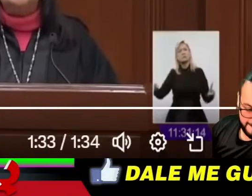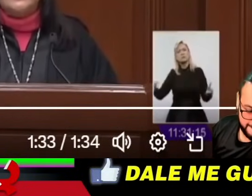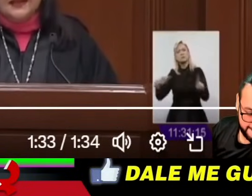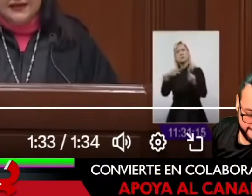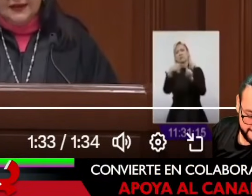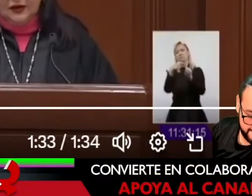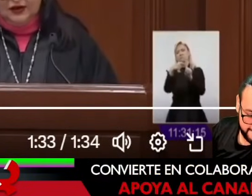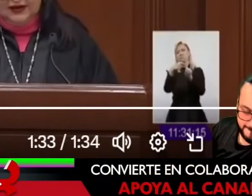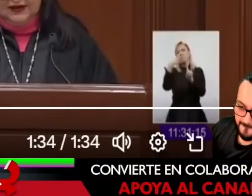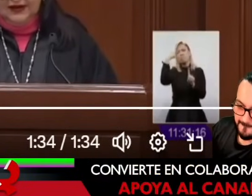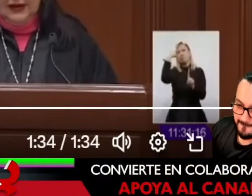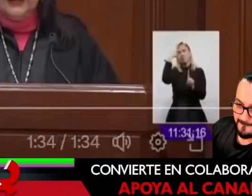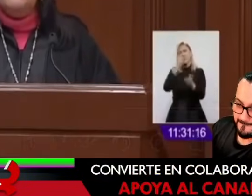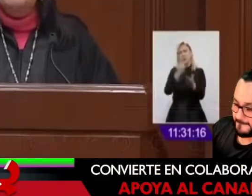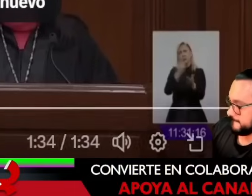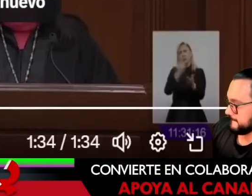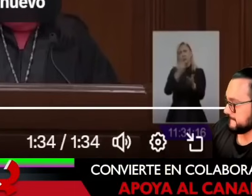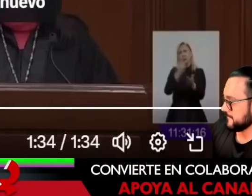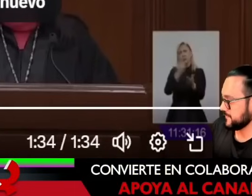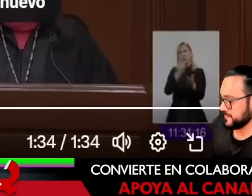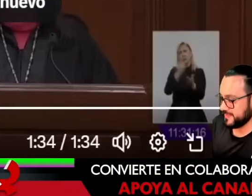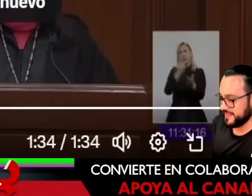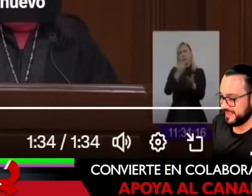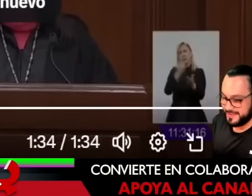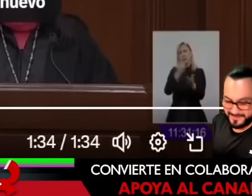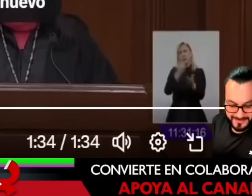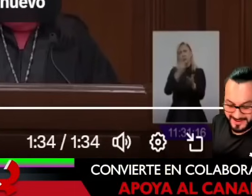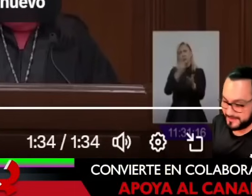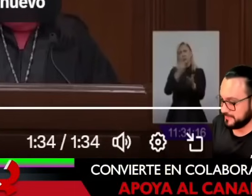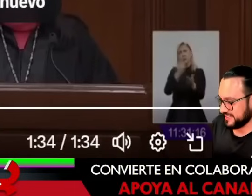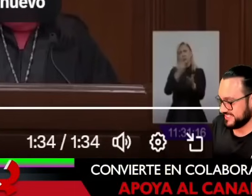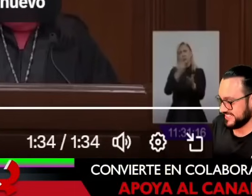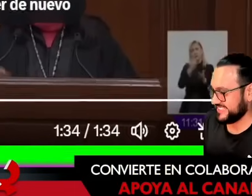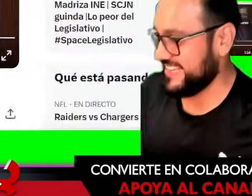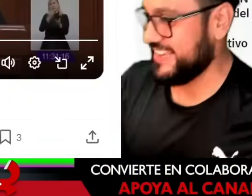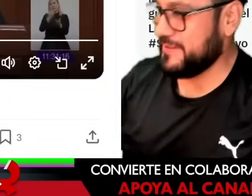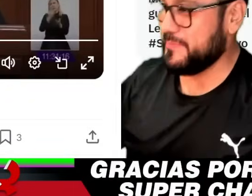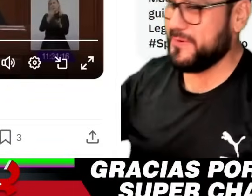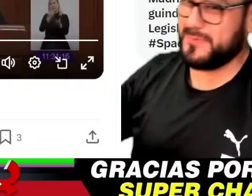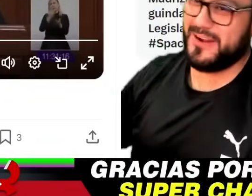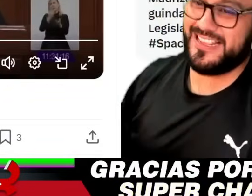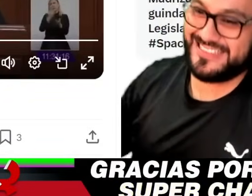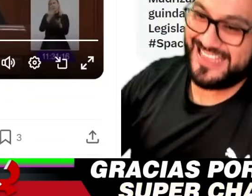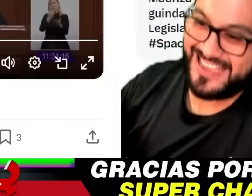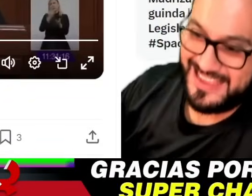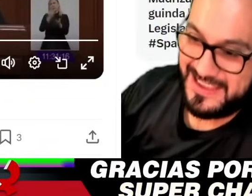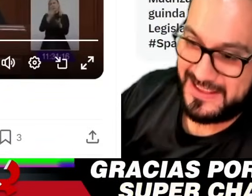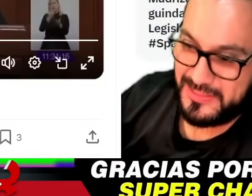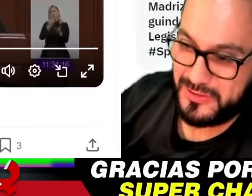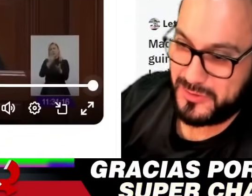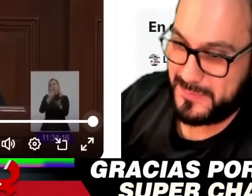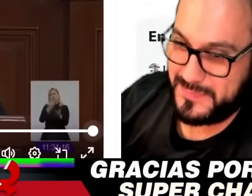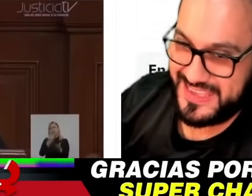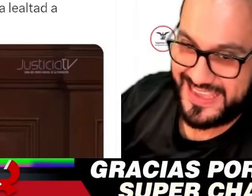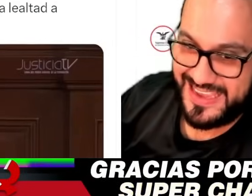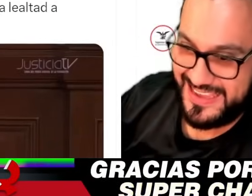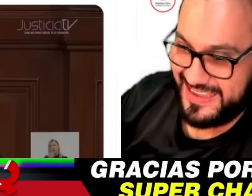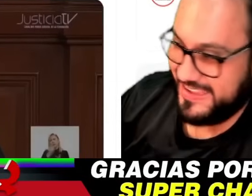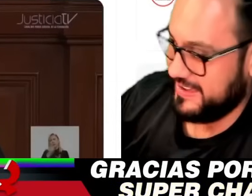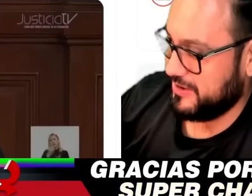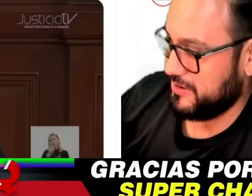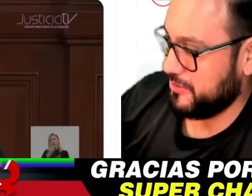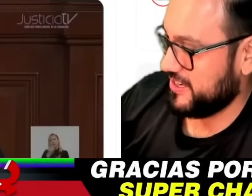de nuestras decisiones Bueno pues así muy molesta Norma